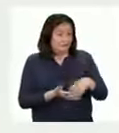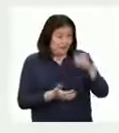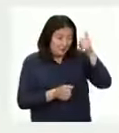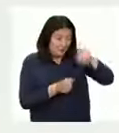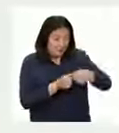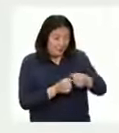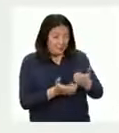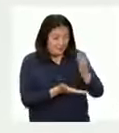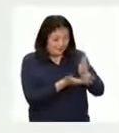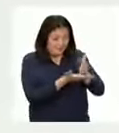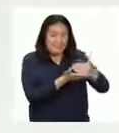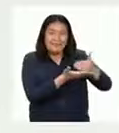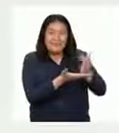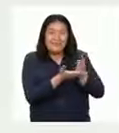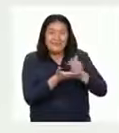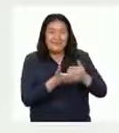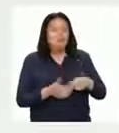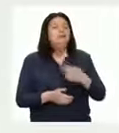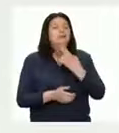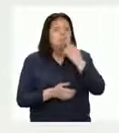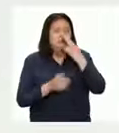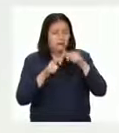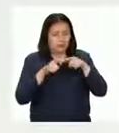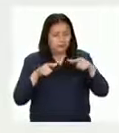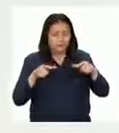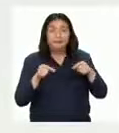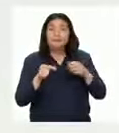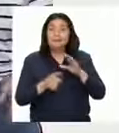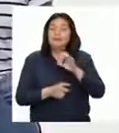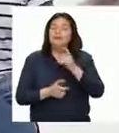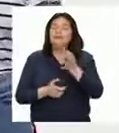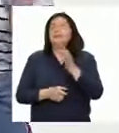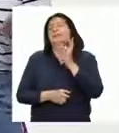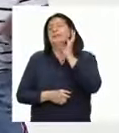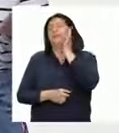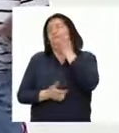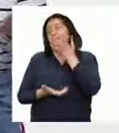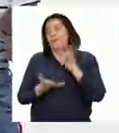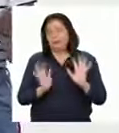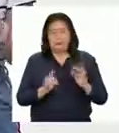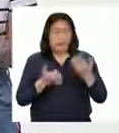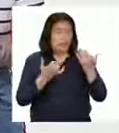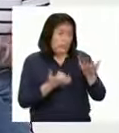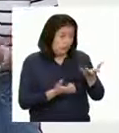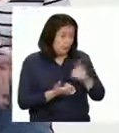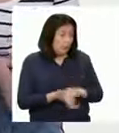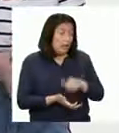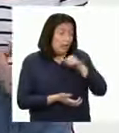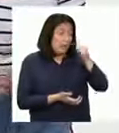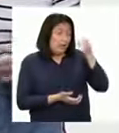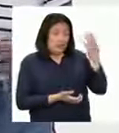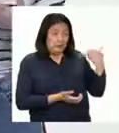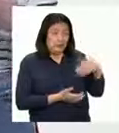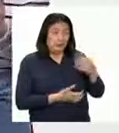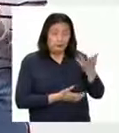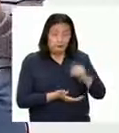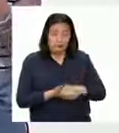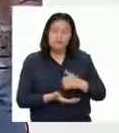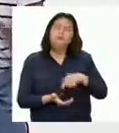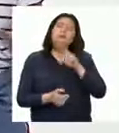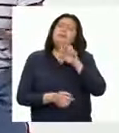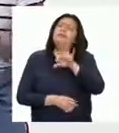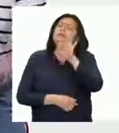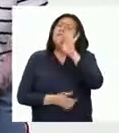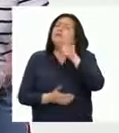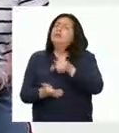con el oyuquito con cecina de la familia de Camila. ¡Más rico! La actividad que les propuse el día de ayer era descubrir una costumbre